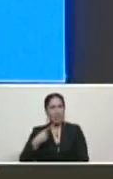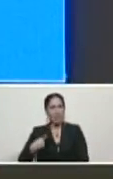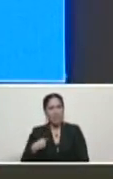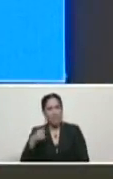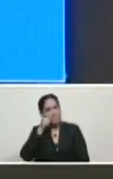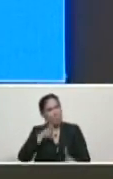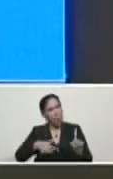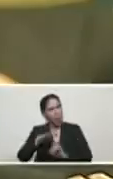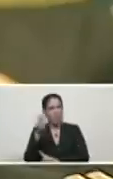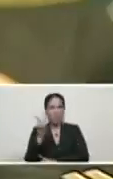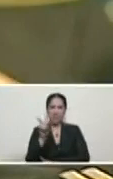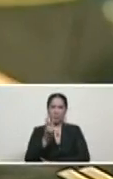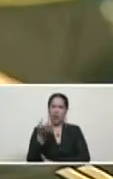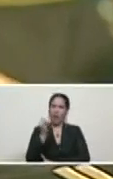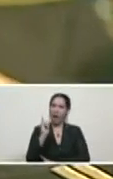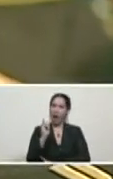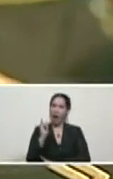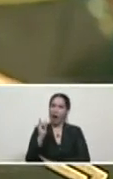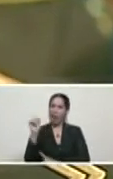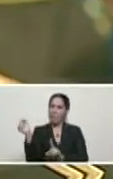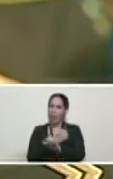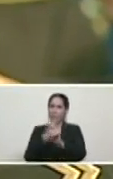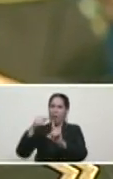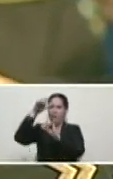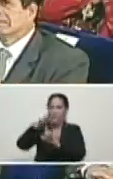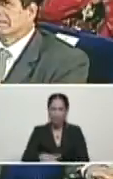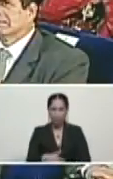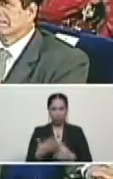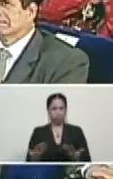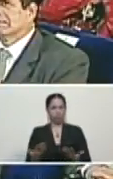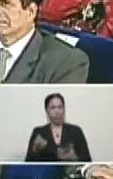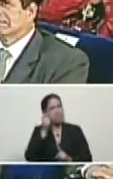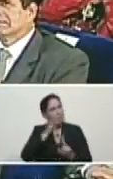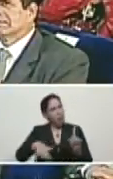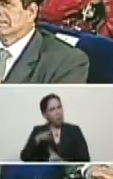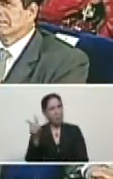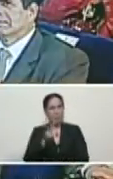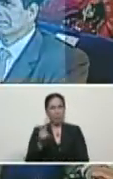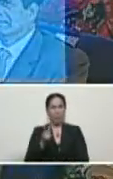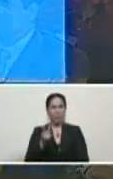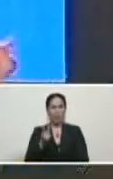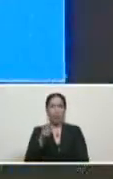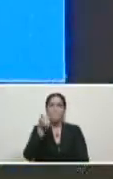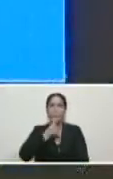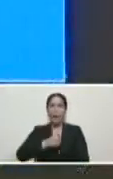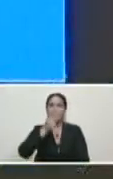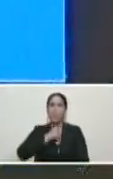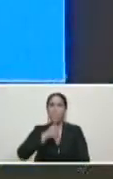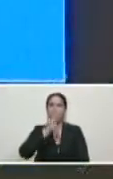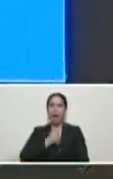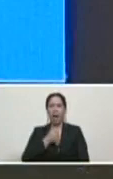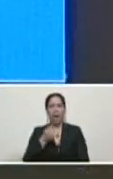se cala una dictadura, que el pueblo de Venezuela es capaz de soportar una dictadura.